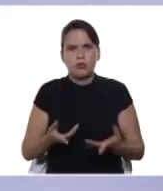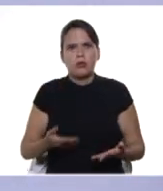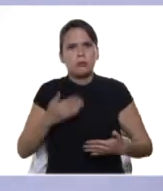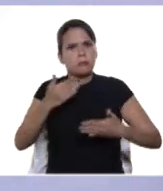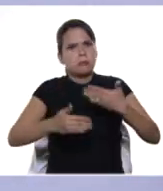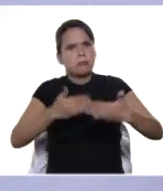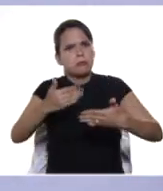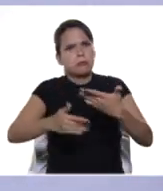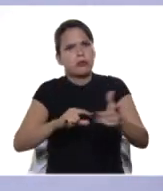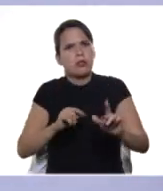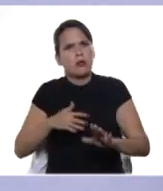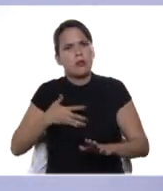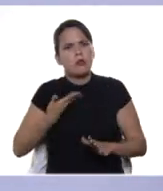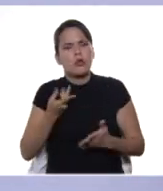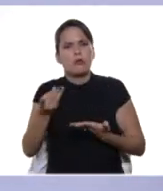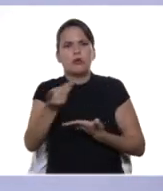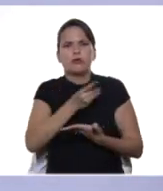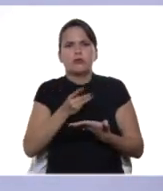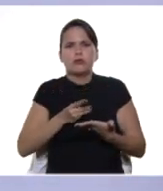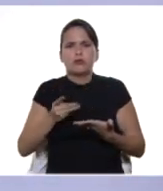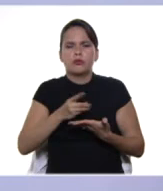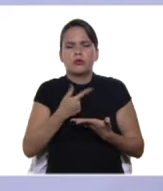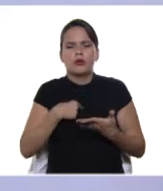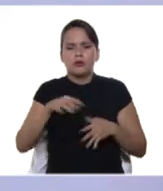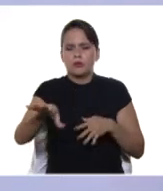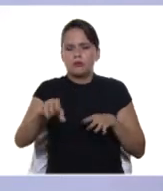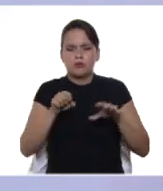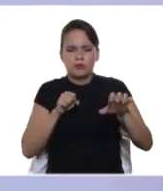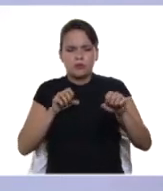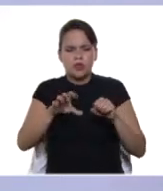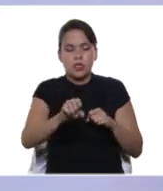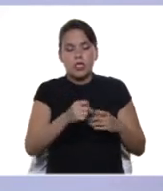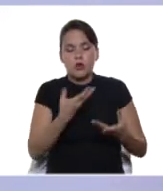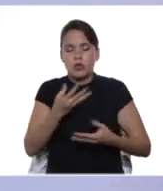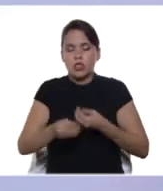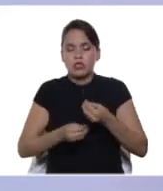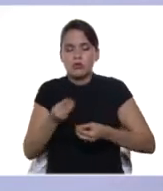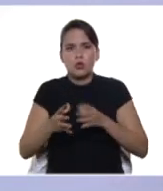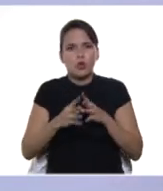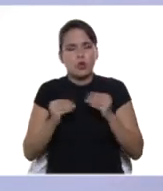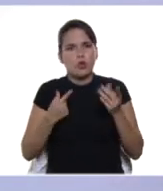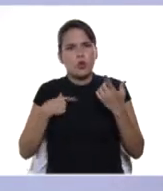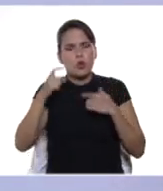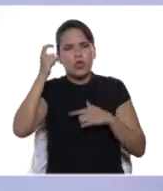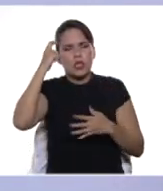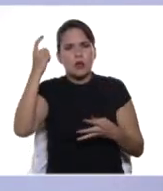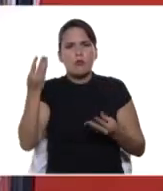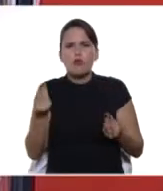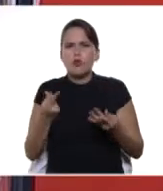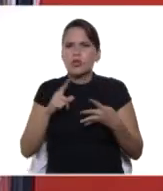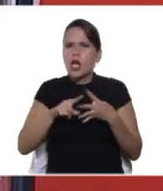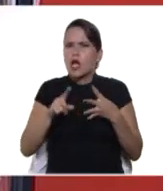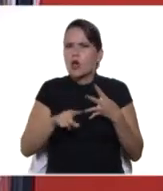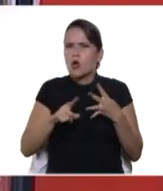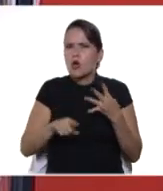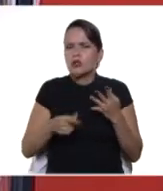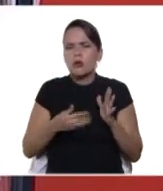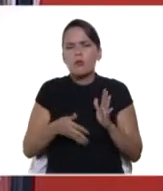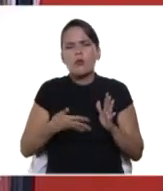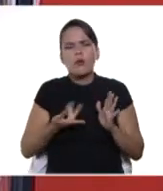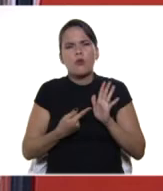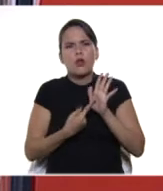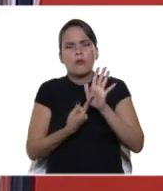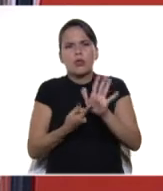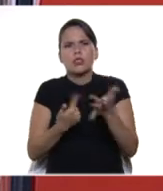sucesivamente podemos dibujar o extraer de nuestra vida cotidiana muchos objetos y podemos representarlos